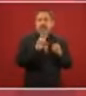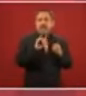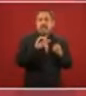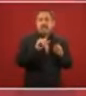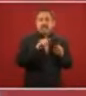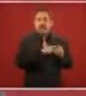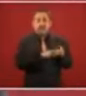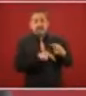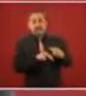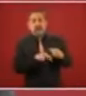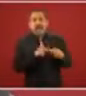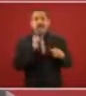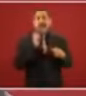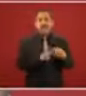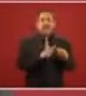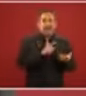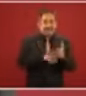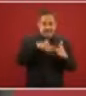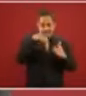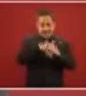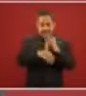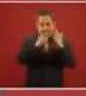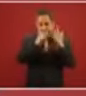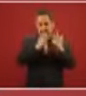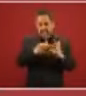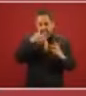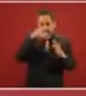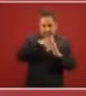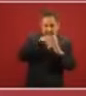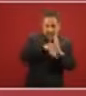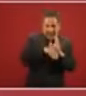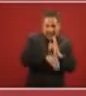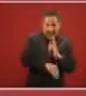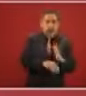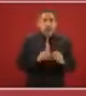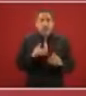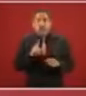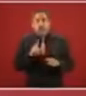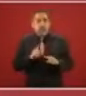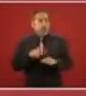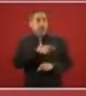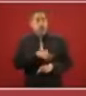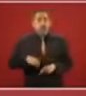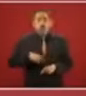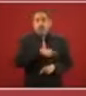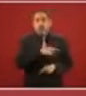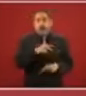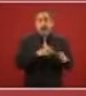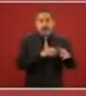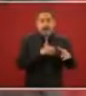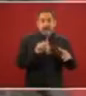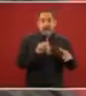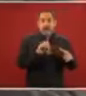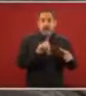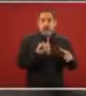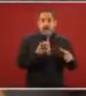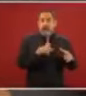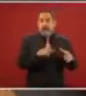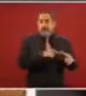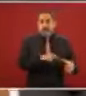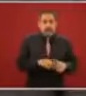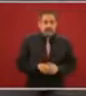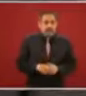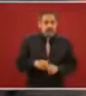produjo una decadencia. algo que atañe